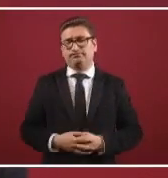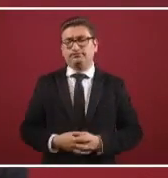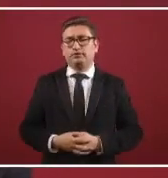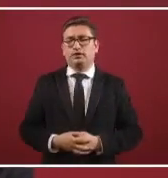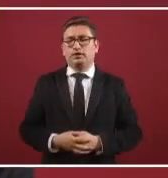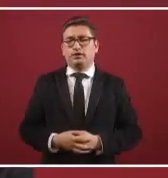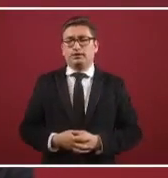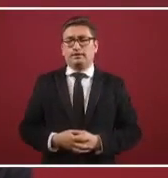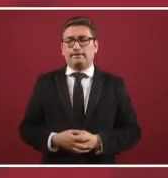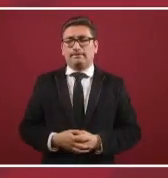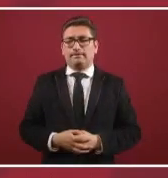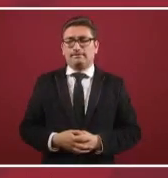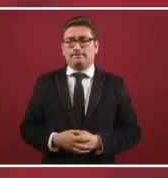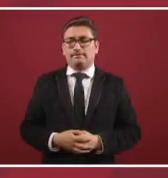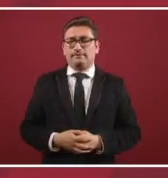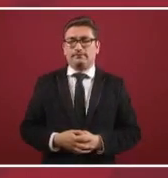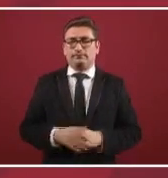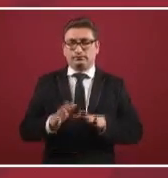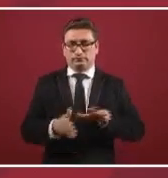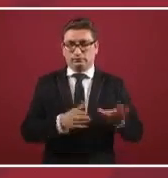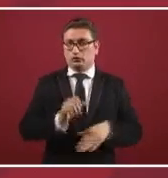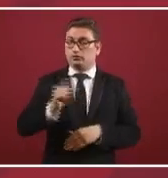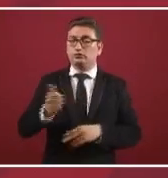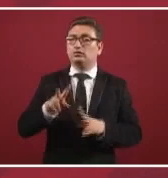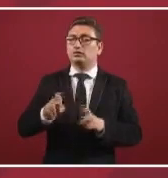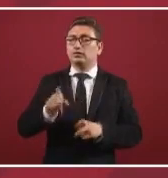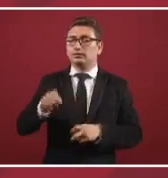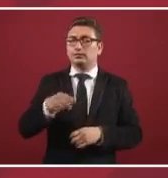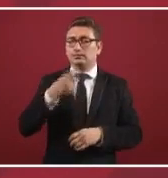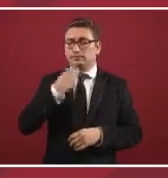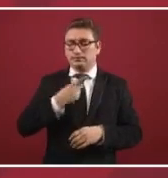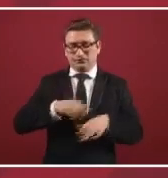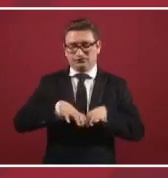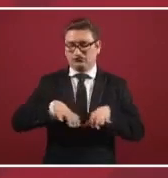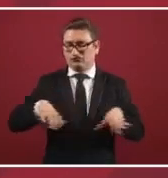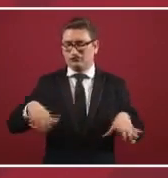de lo de el gasoducto,